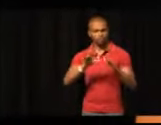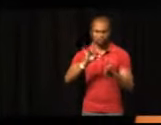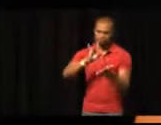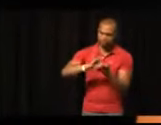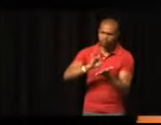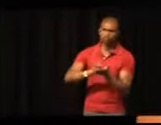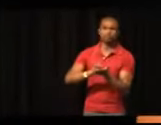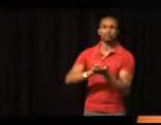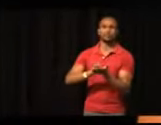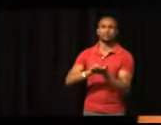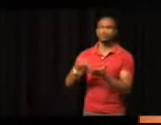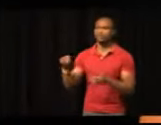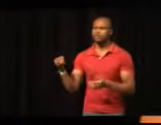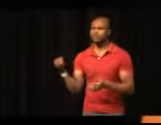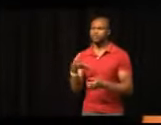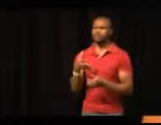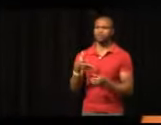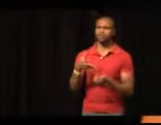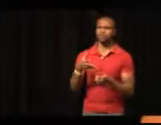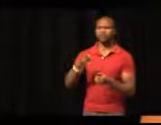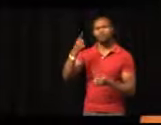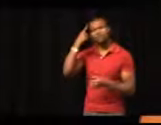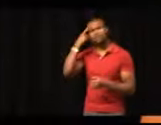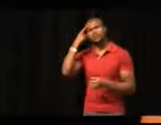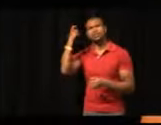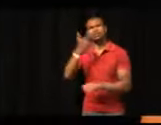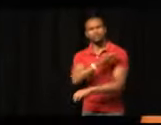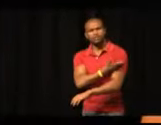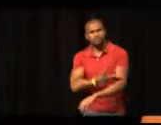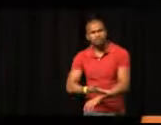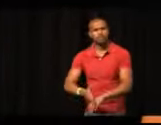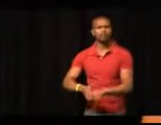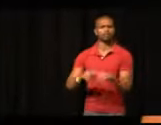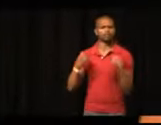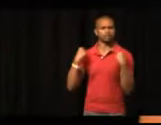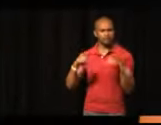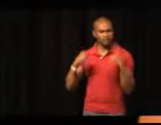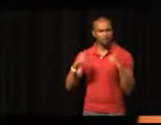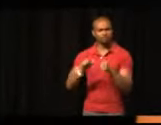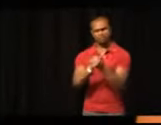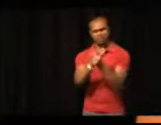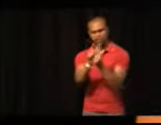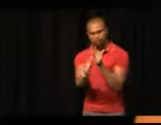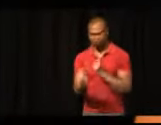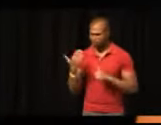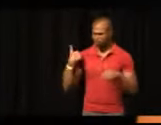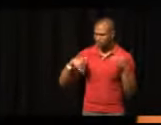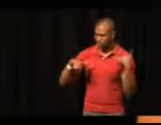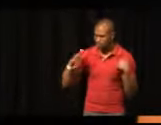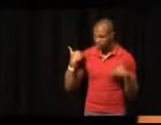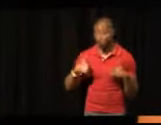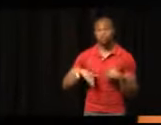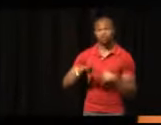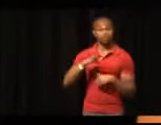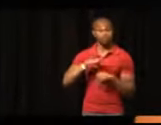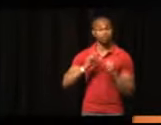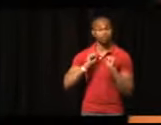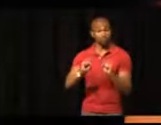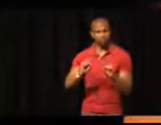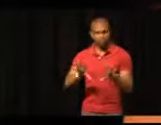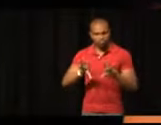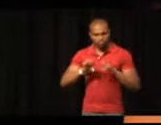pero efectivamente una nueva idea de la práctica de la actividad física, de deportes, de diversión, para